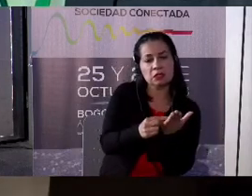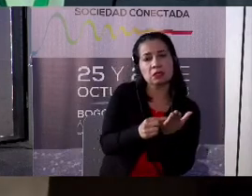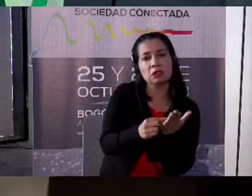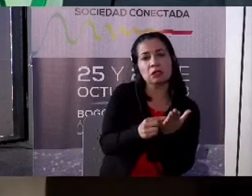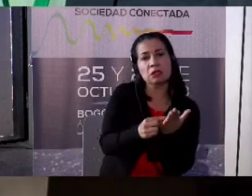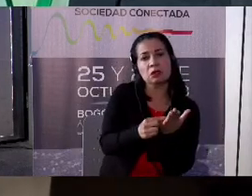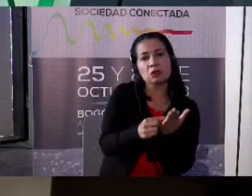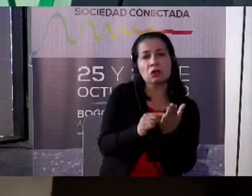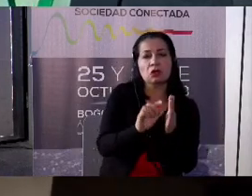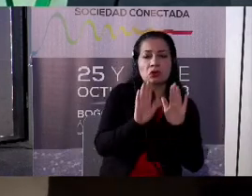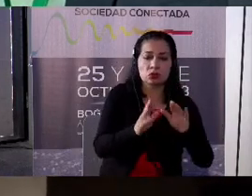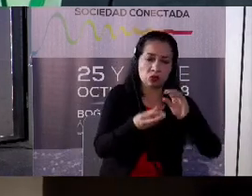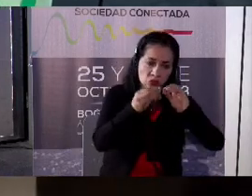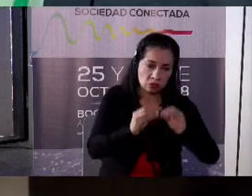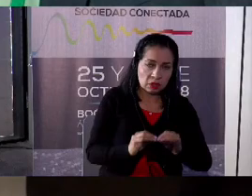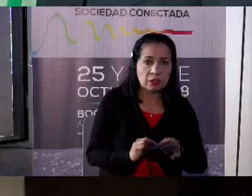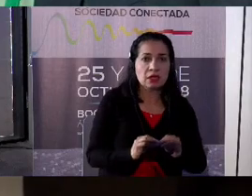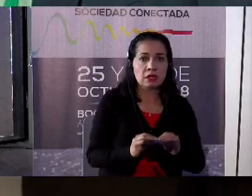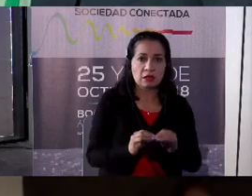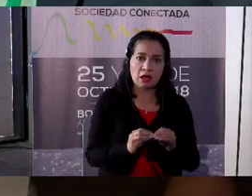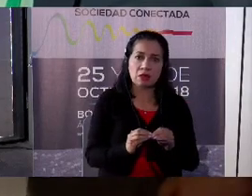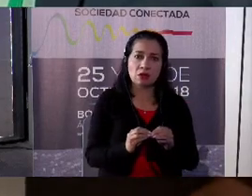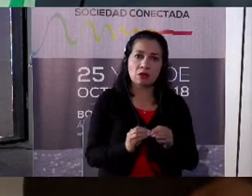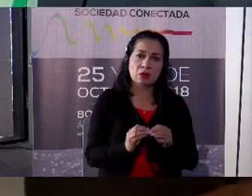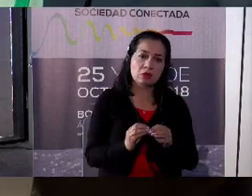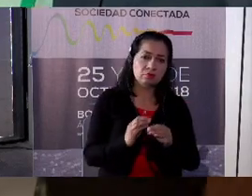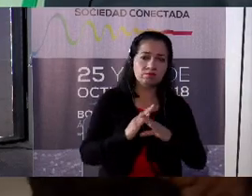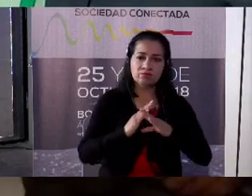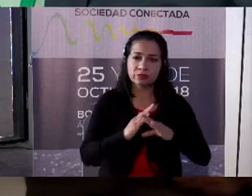un diseño de máxima seguridad